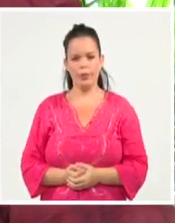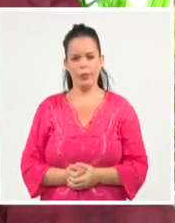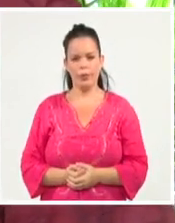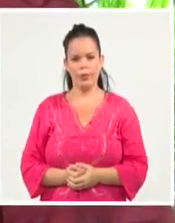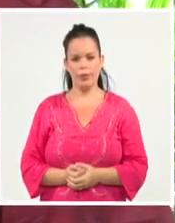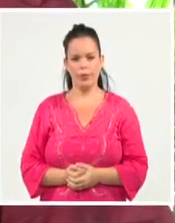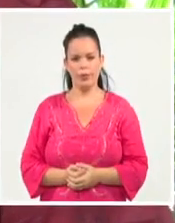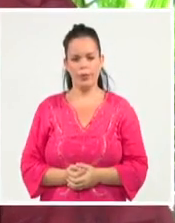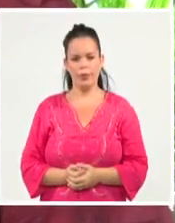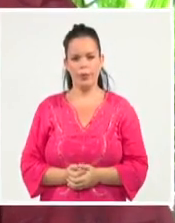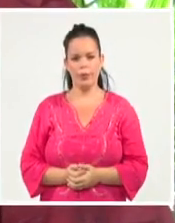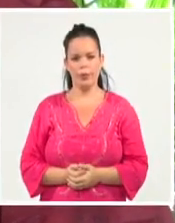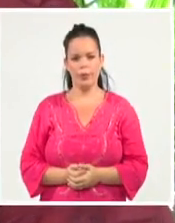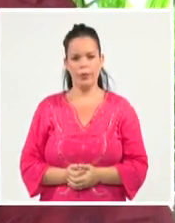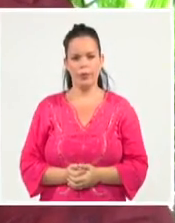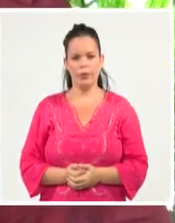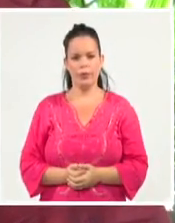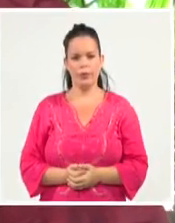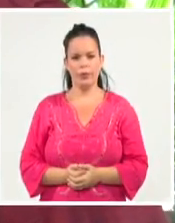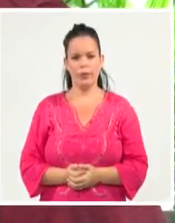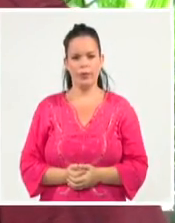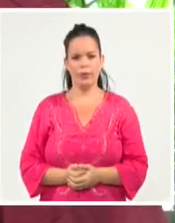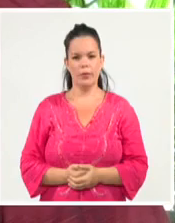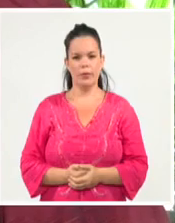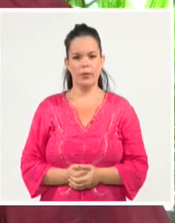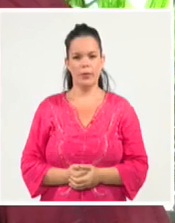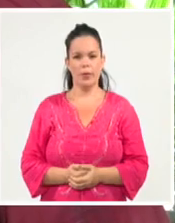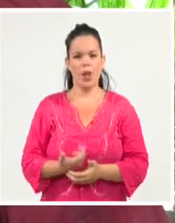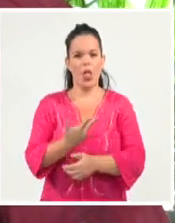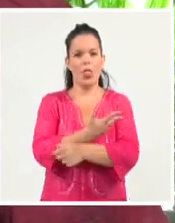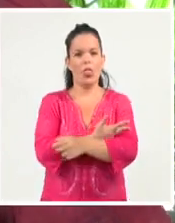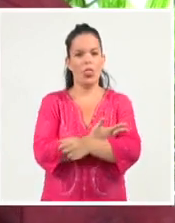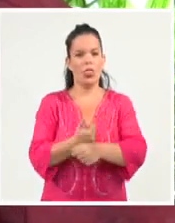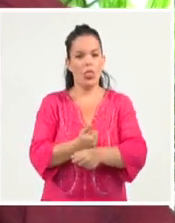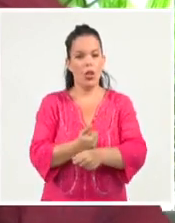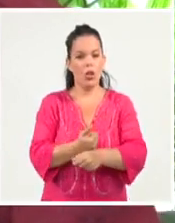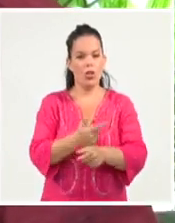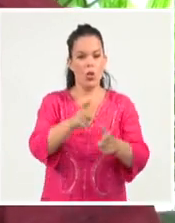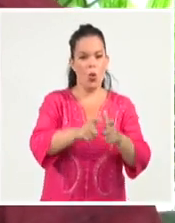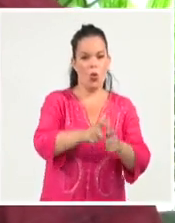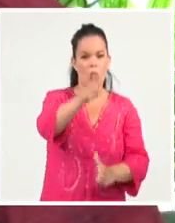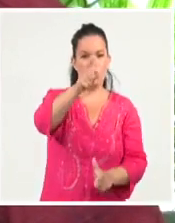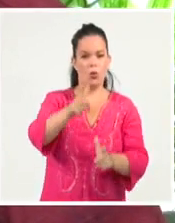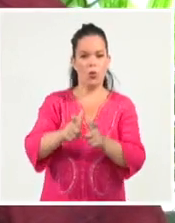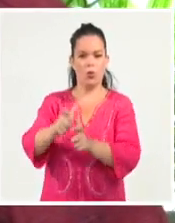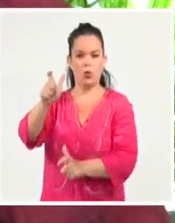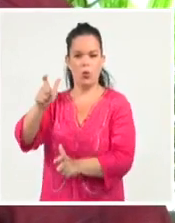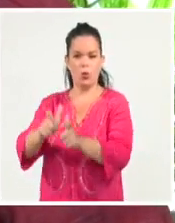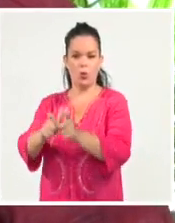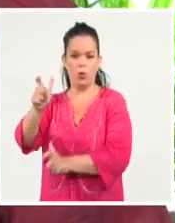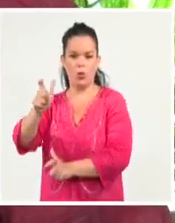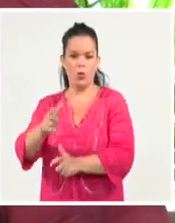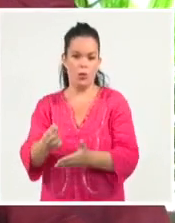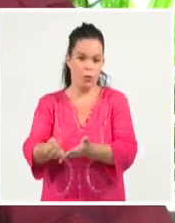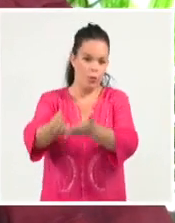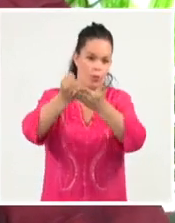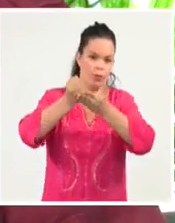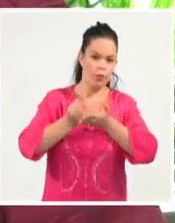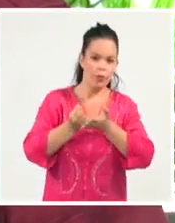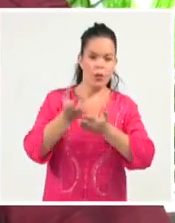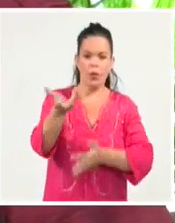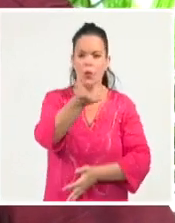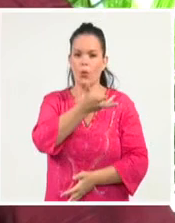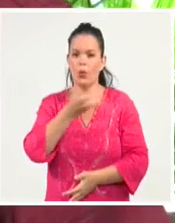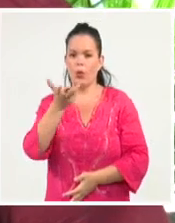lado, también la donación de países amigos de pequeñas plantas productoras de oxígeno, y también